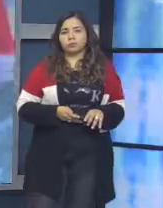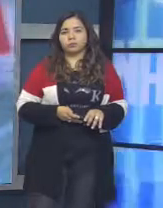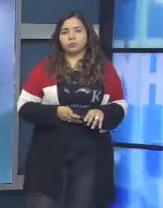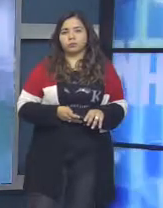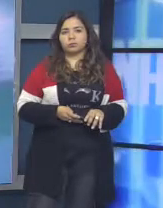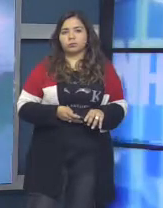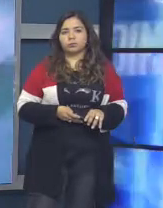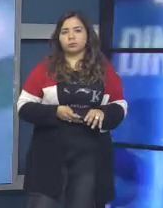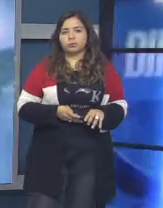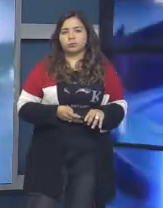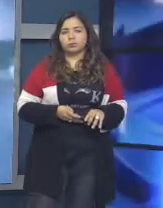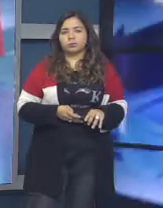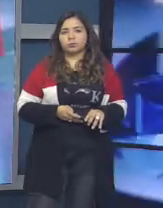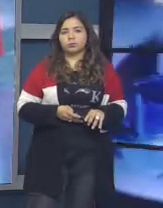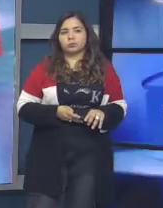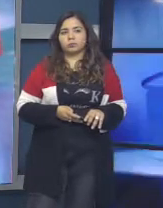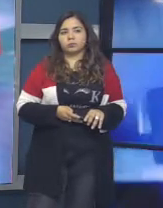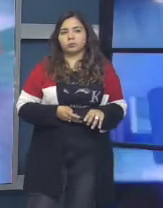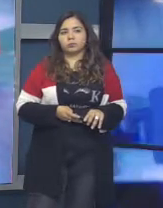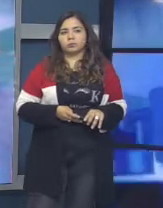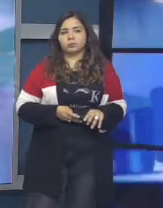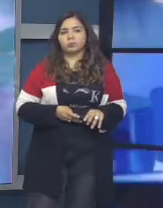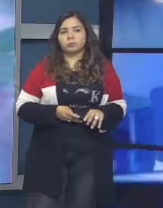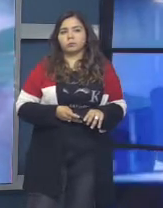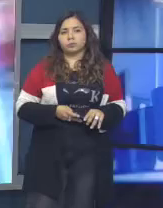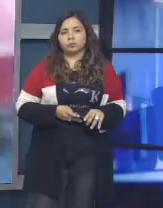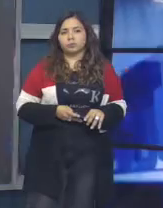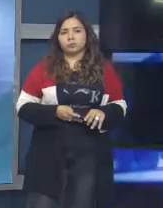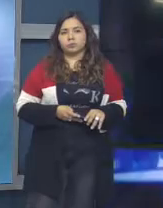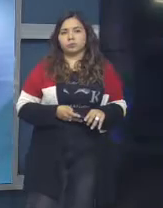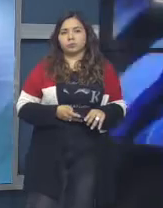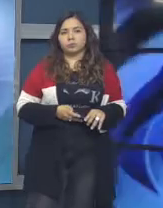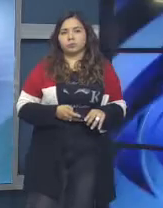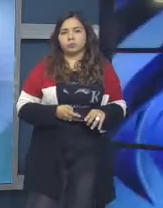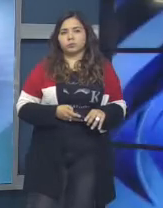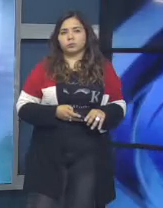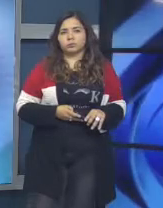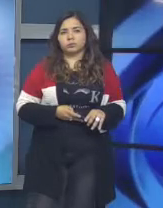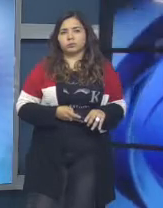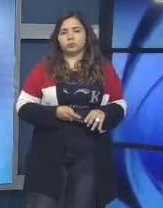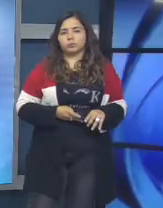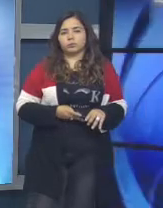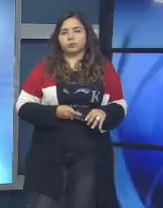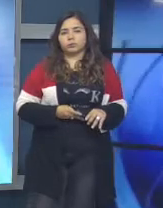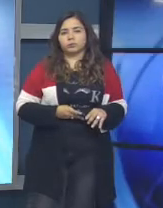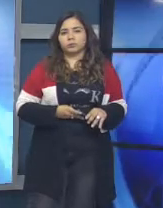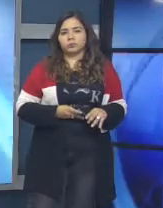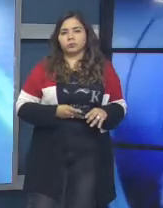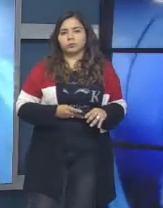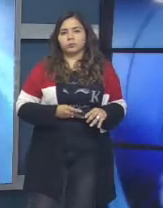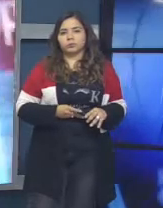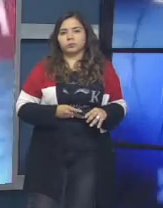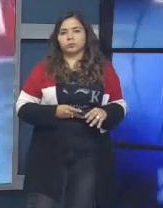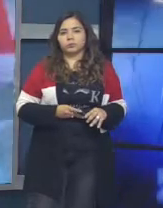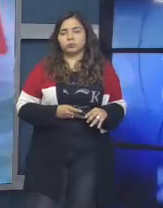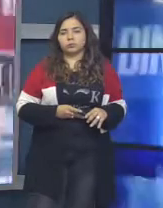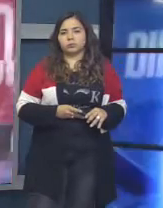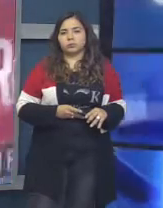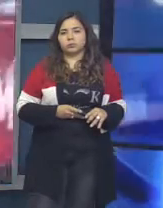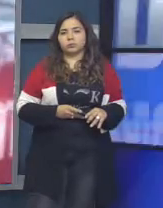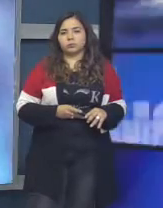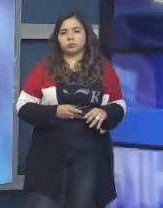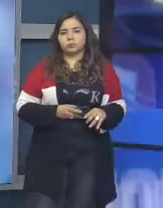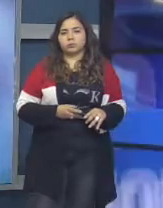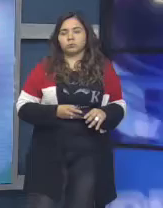el tratamiento de ese problema en ese lugar. Uh-huh. Pues imagínate que la situación sanitaria que puede llegar a tener Mar del Plata es muy